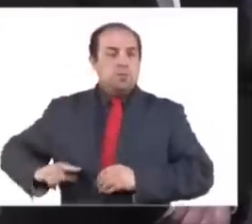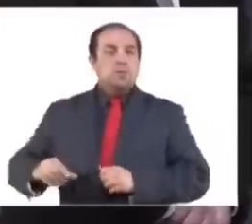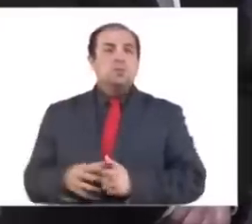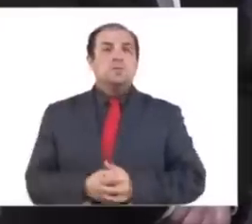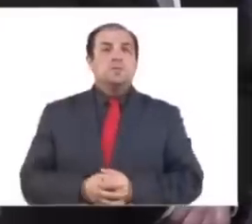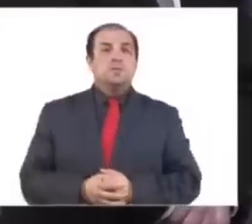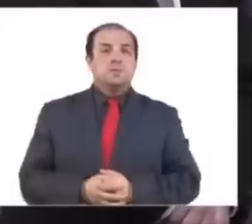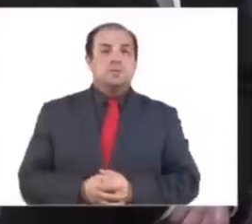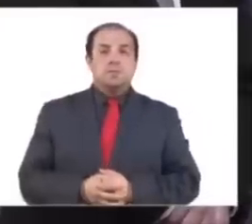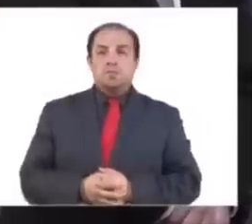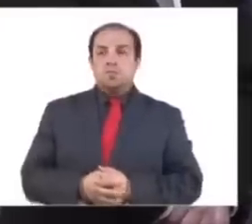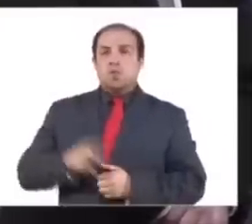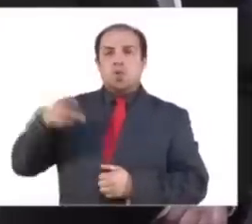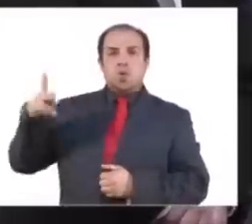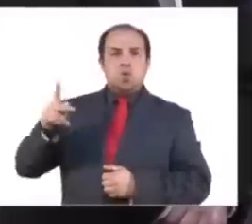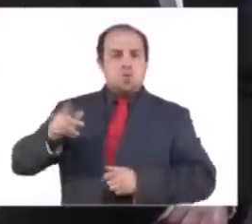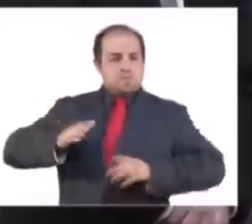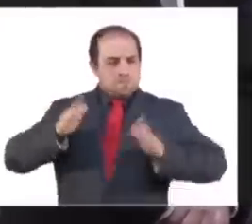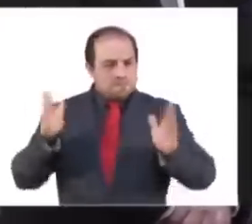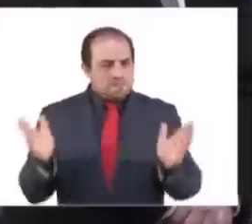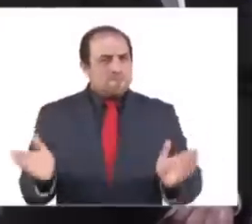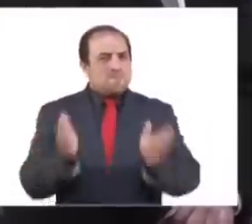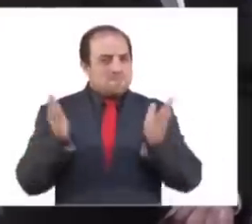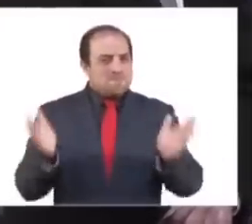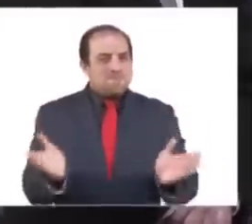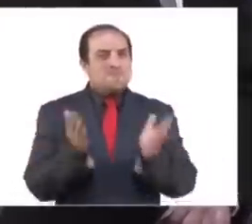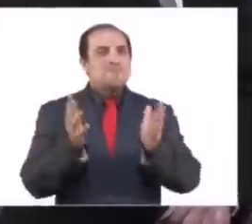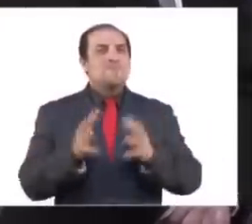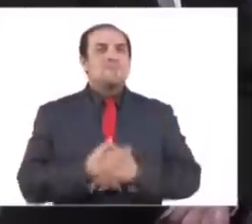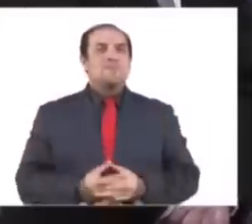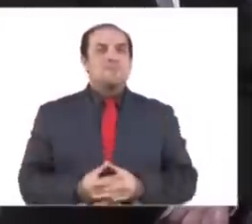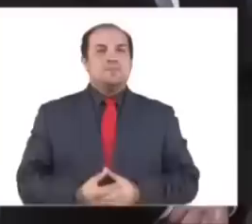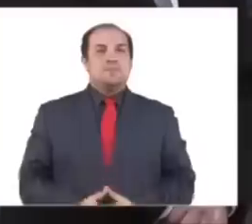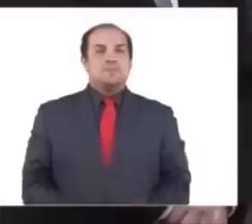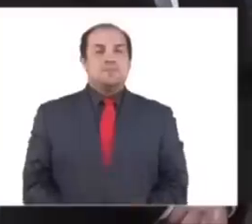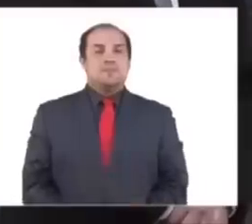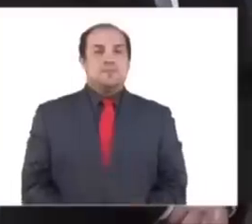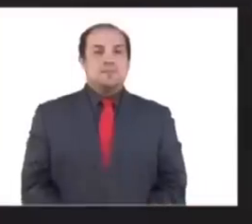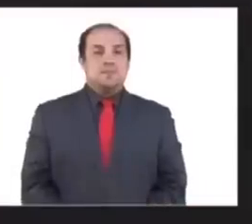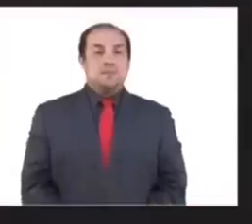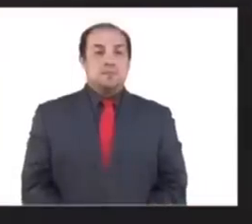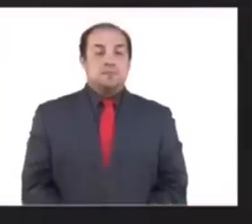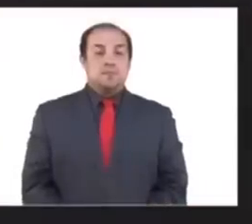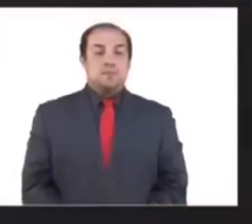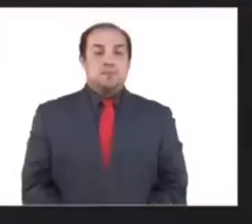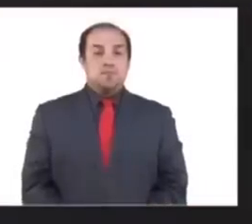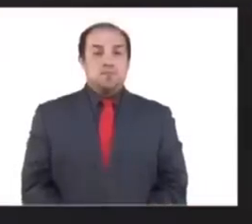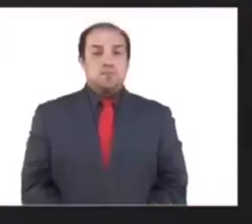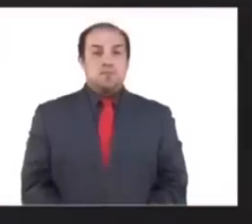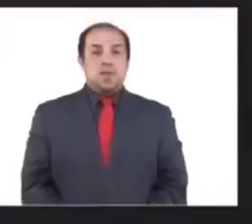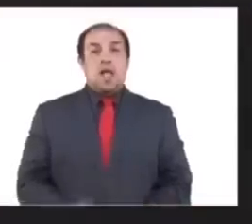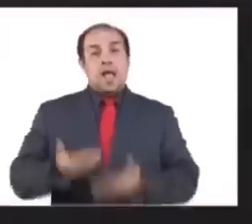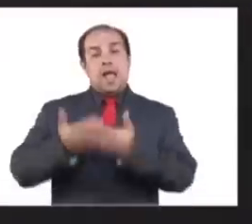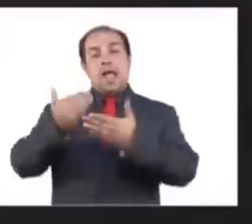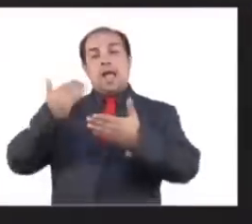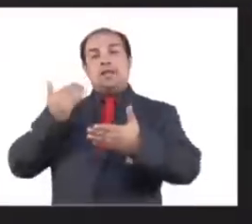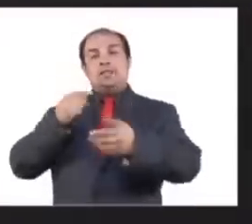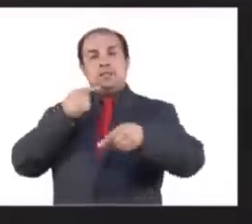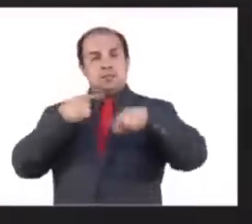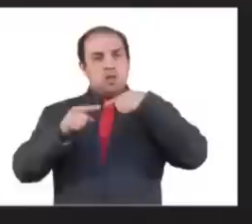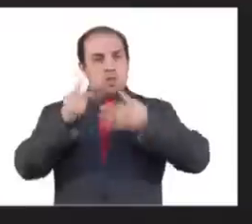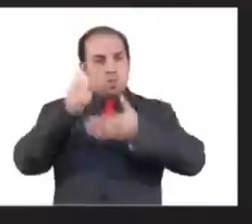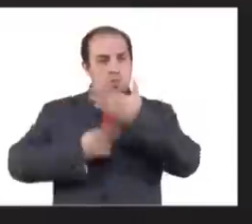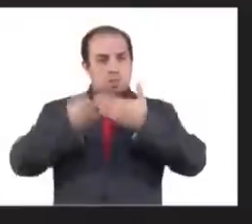que con su entusiasmo, pues hablamos de este proyecto ya hace tiempo y